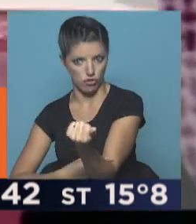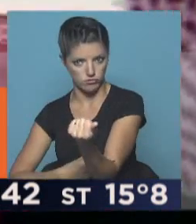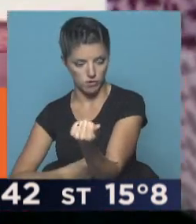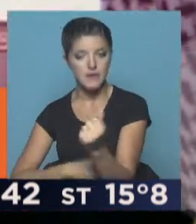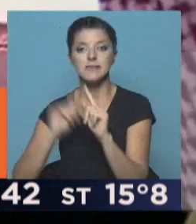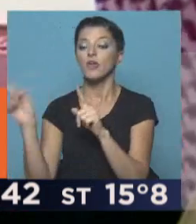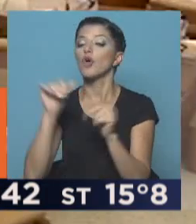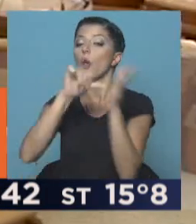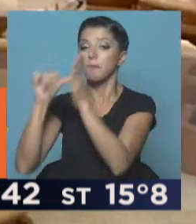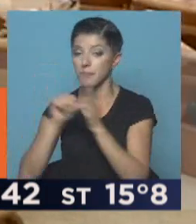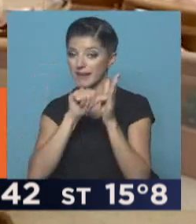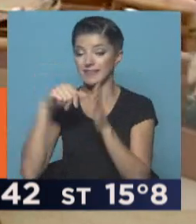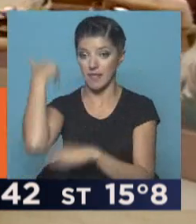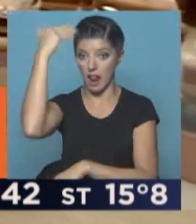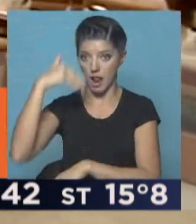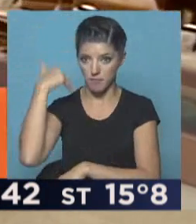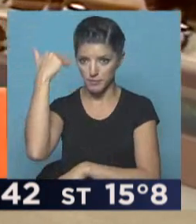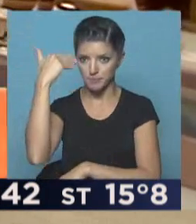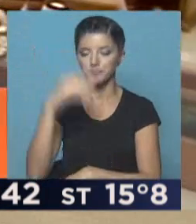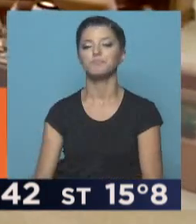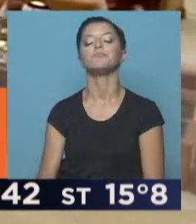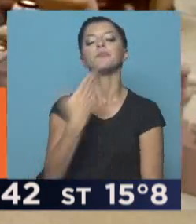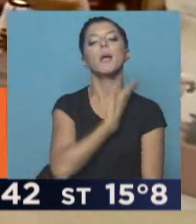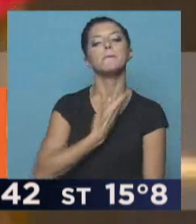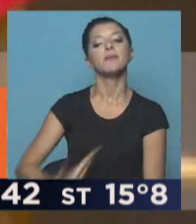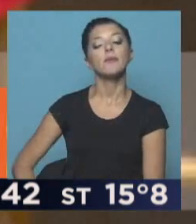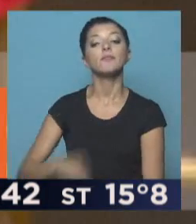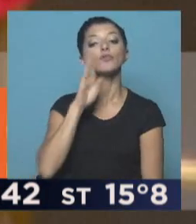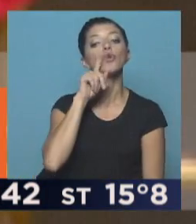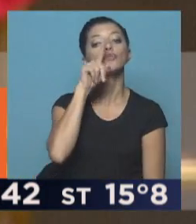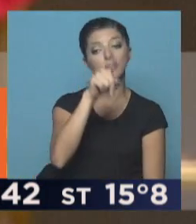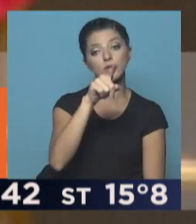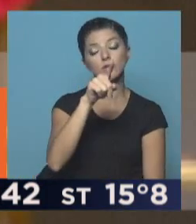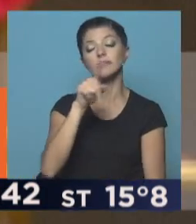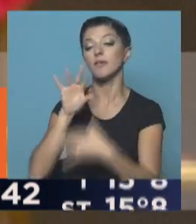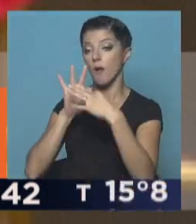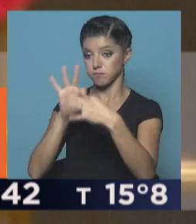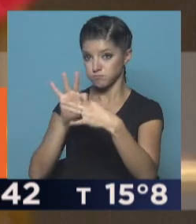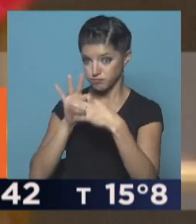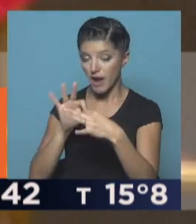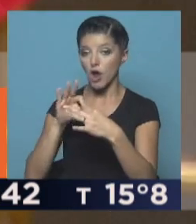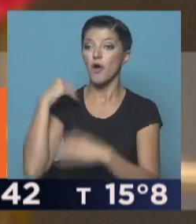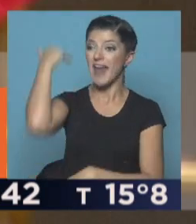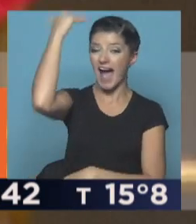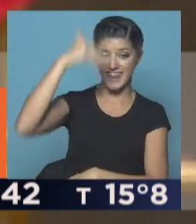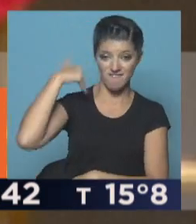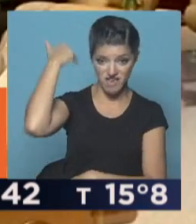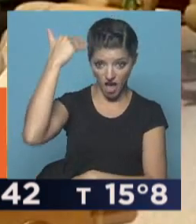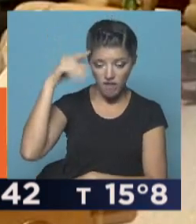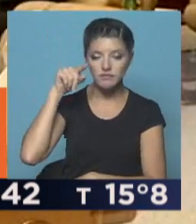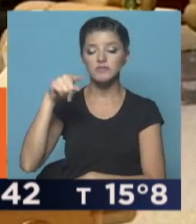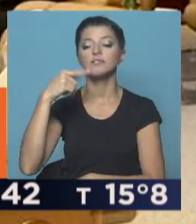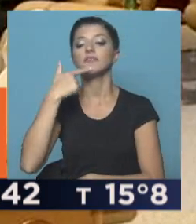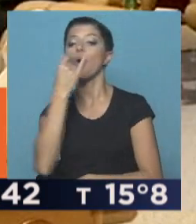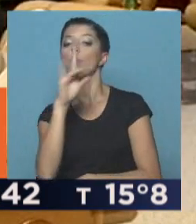toda la región. Por un lado, el presidente de Estados Unidos se alineó públicamente con los saudíes, principalmente a través de